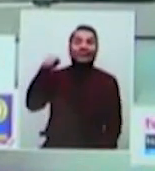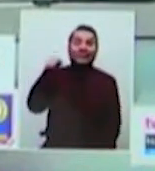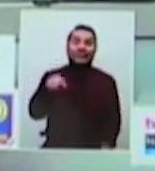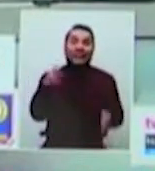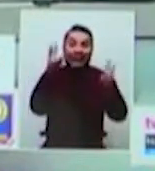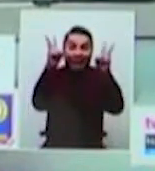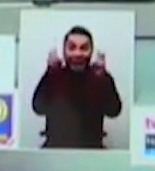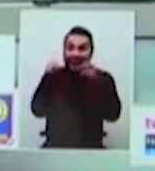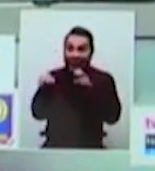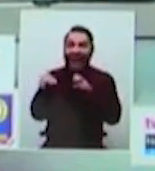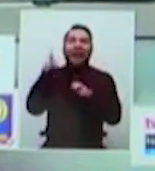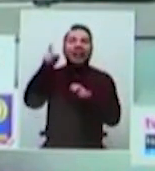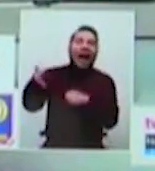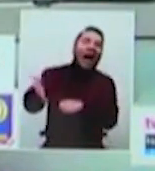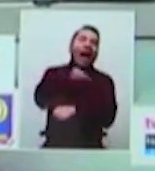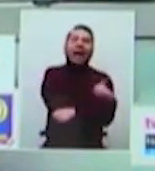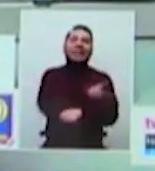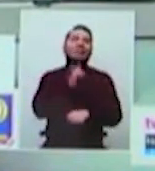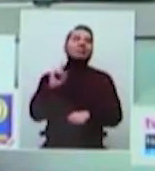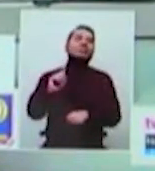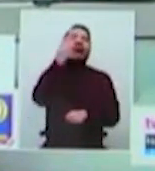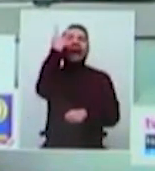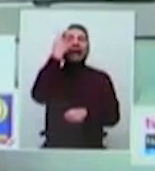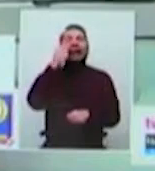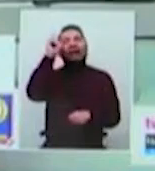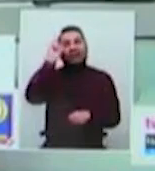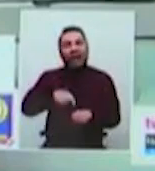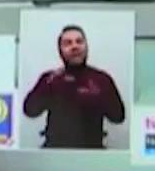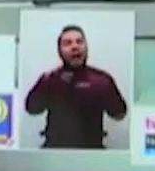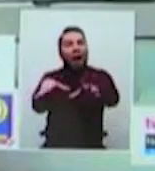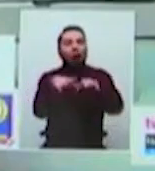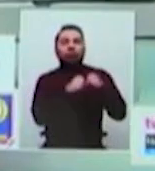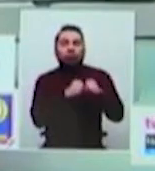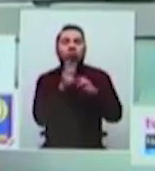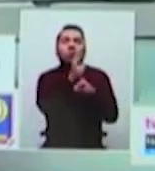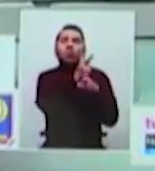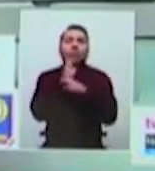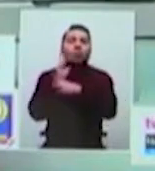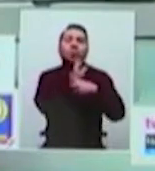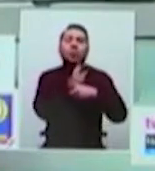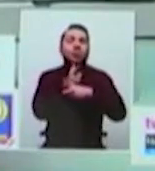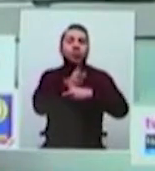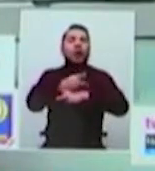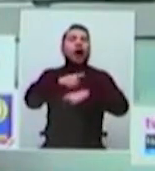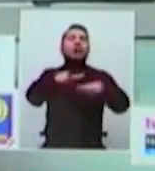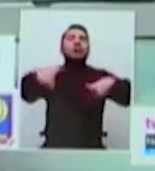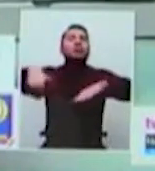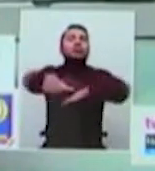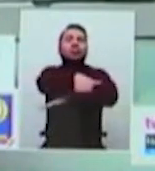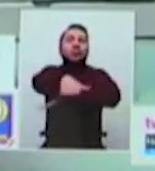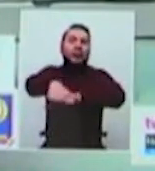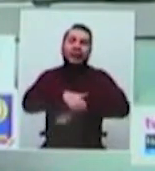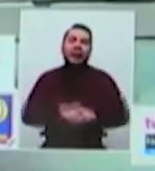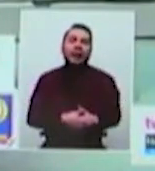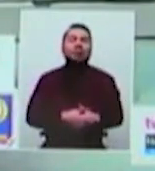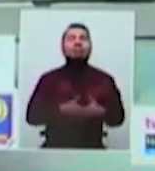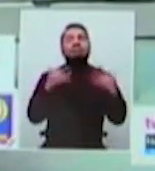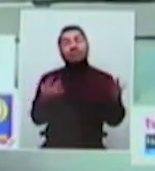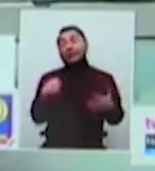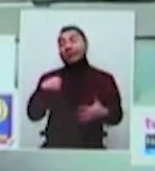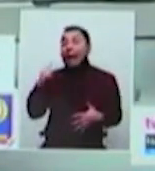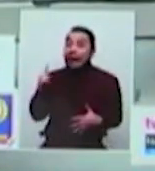Se molestó el general Urresti, no quiso responder, quiso seguir con el tema de la seguridad ciudadana, que es su